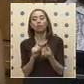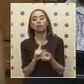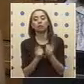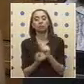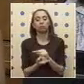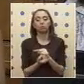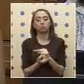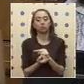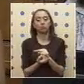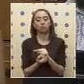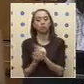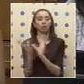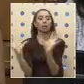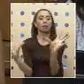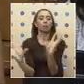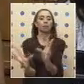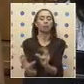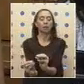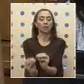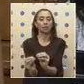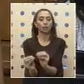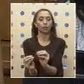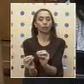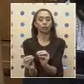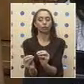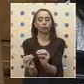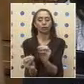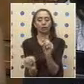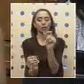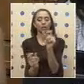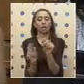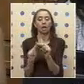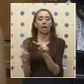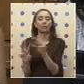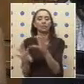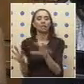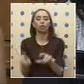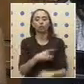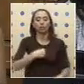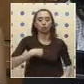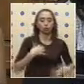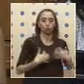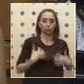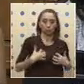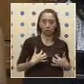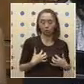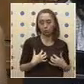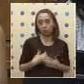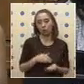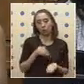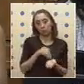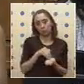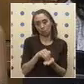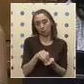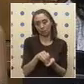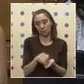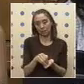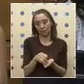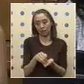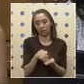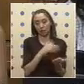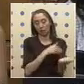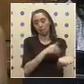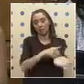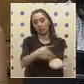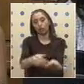hacer declinar las aspiraciones que nos provocan molestia. Hemos gastado miles de